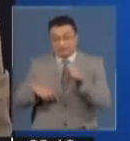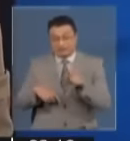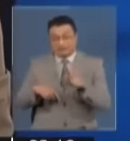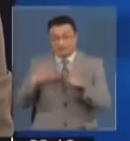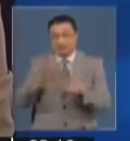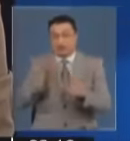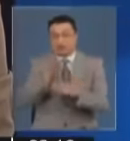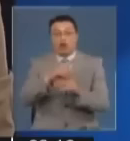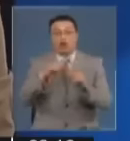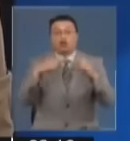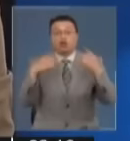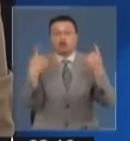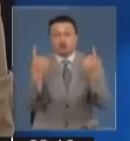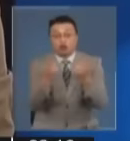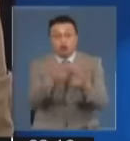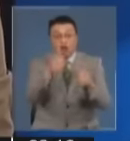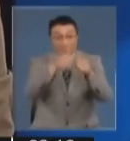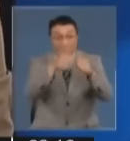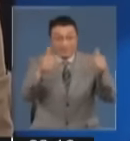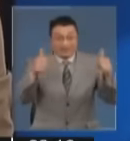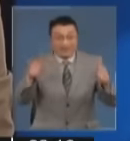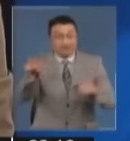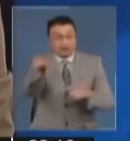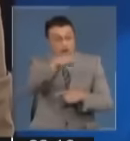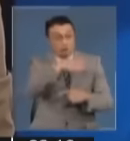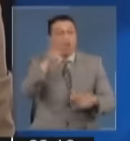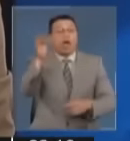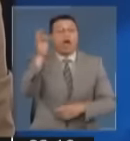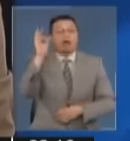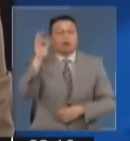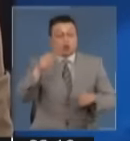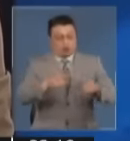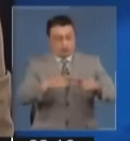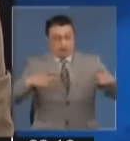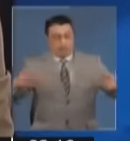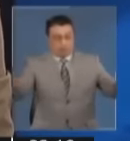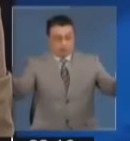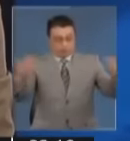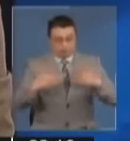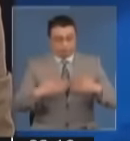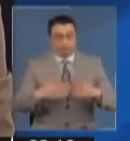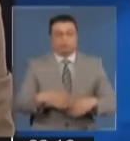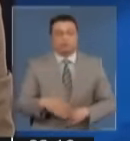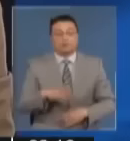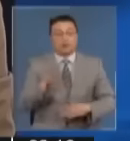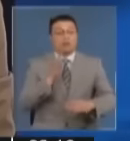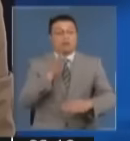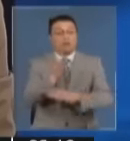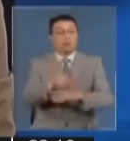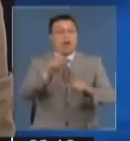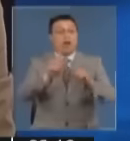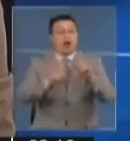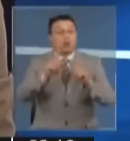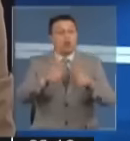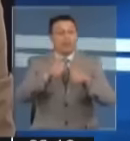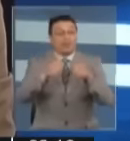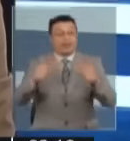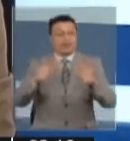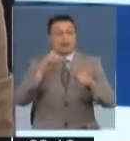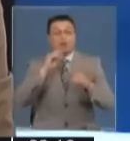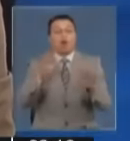citaste a todos los dirigentes o sectores para una reunión ampliada ahí. Creo que fueron algunos dirigentes, incluso lo hicieron a